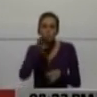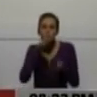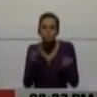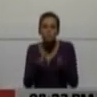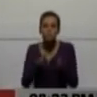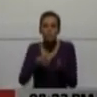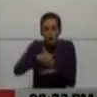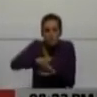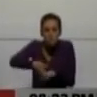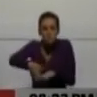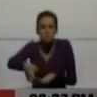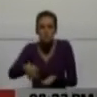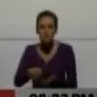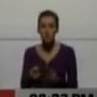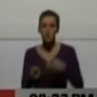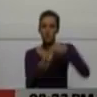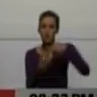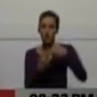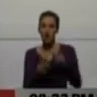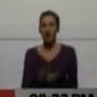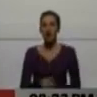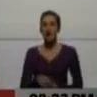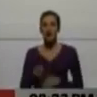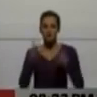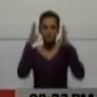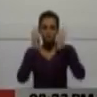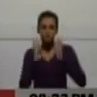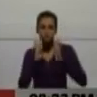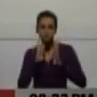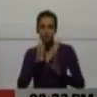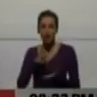pues. Arrastrado. Numeral Almagro, cachorro. Arrastrado.